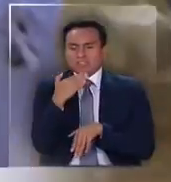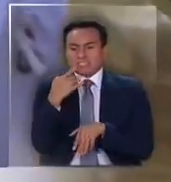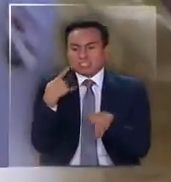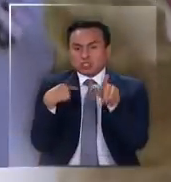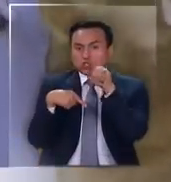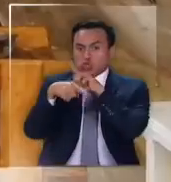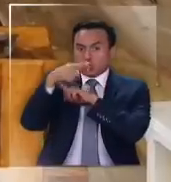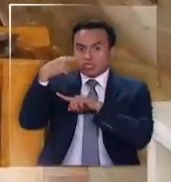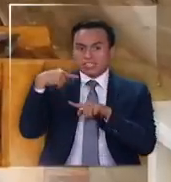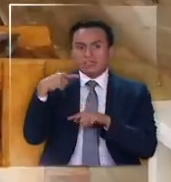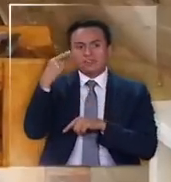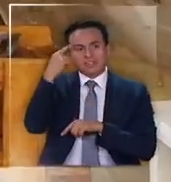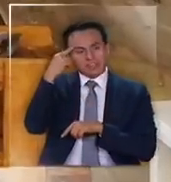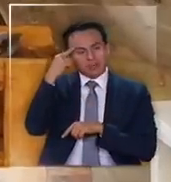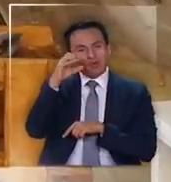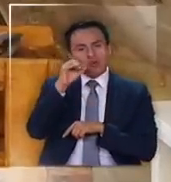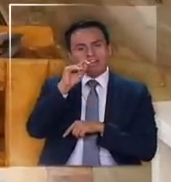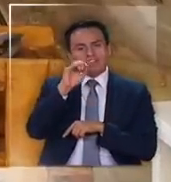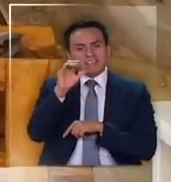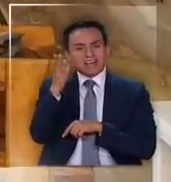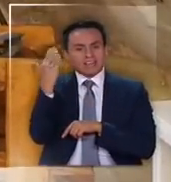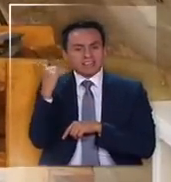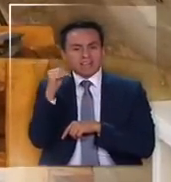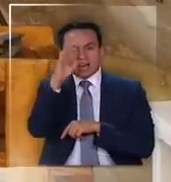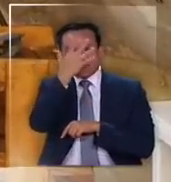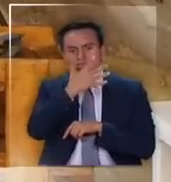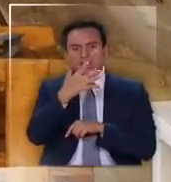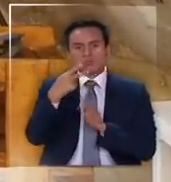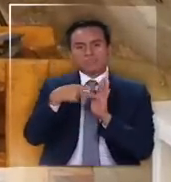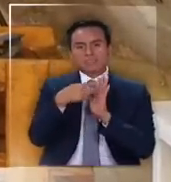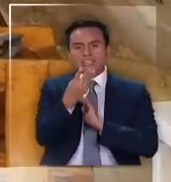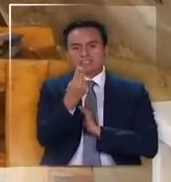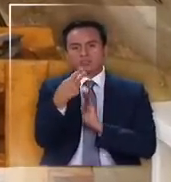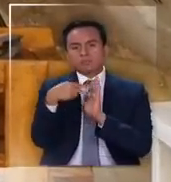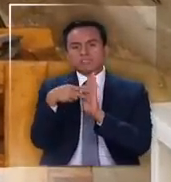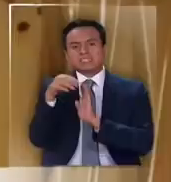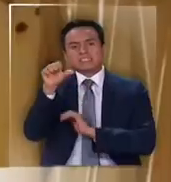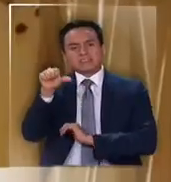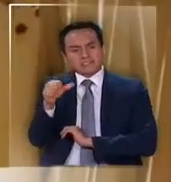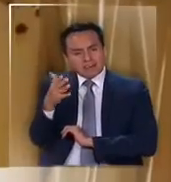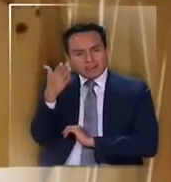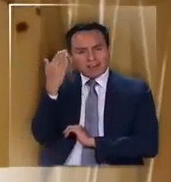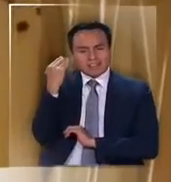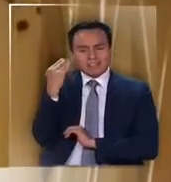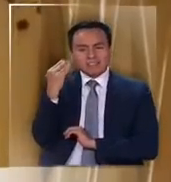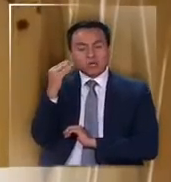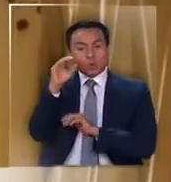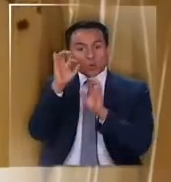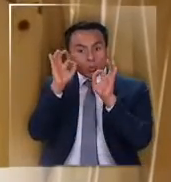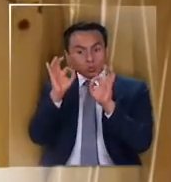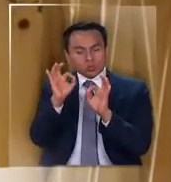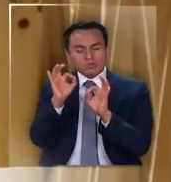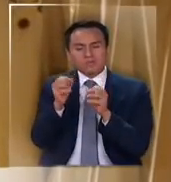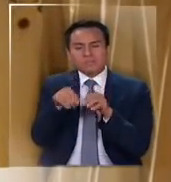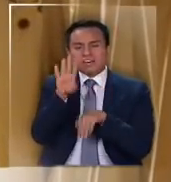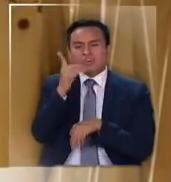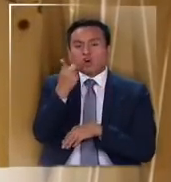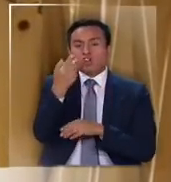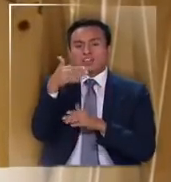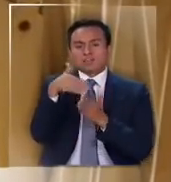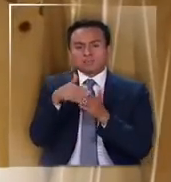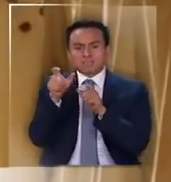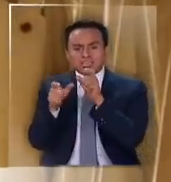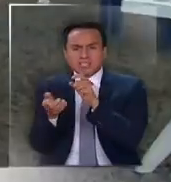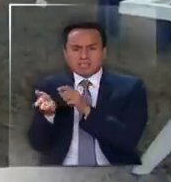historia, recordemos, ocurrió al oeste de África entre los años 2013 y 2016. En ese entonces dejó más de